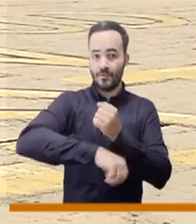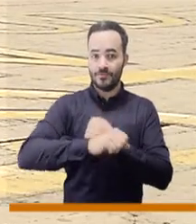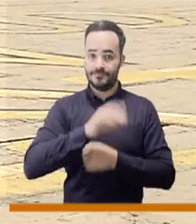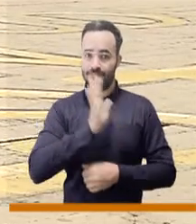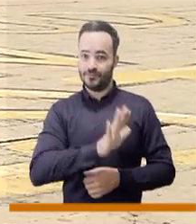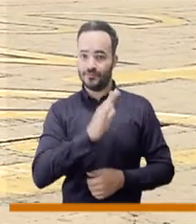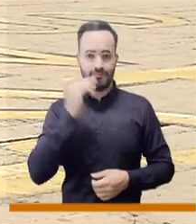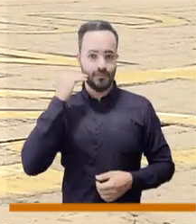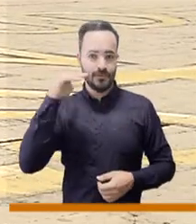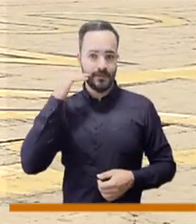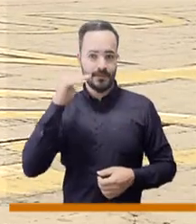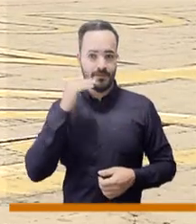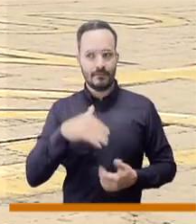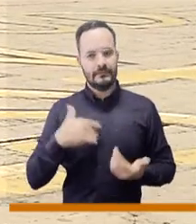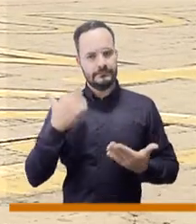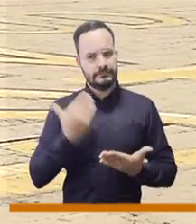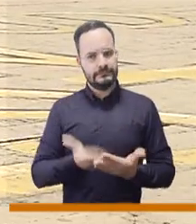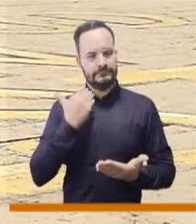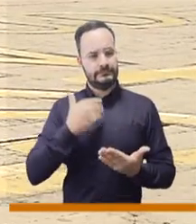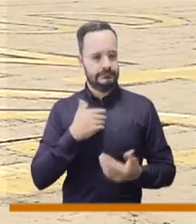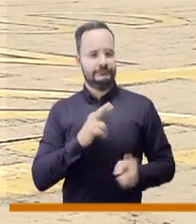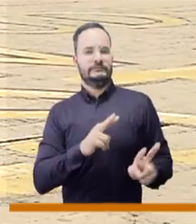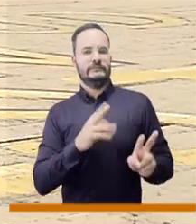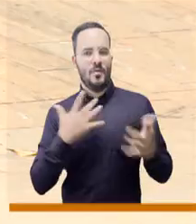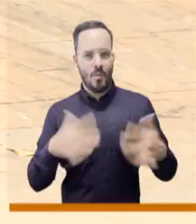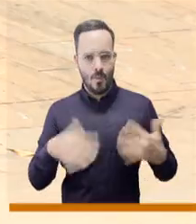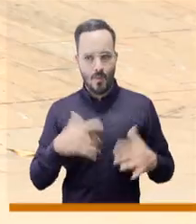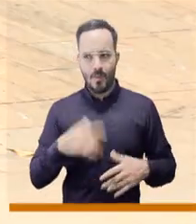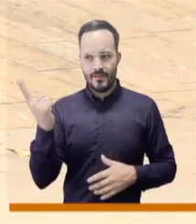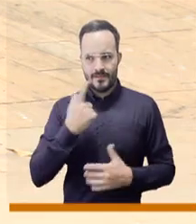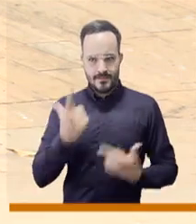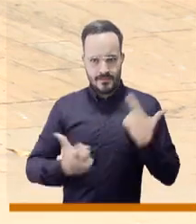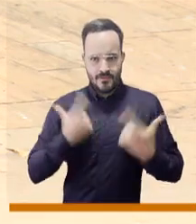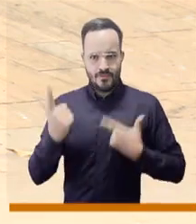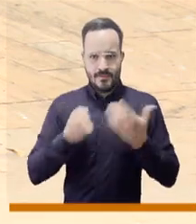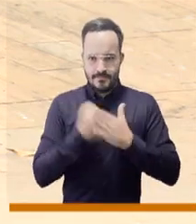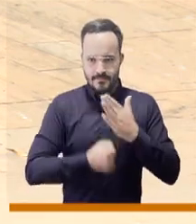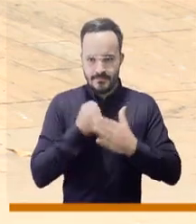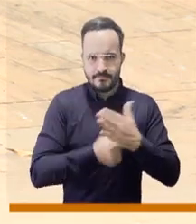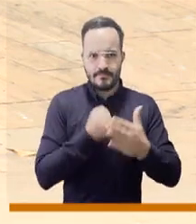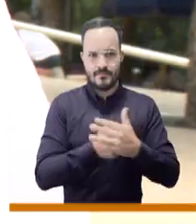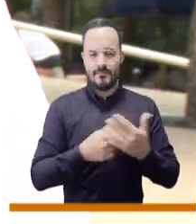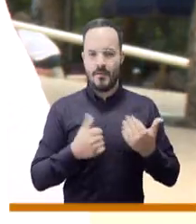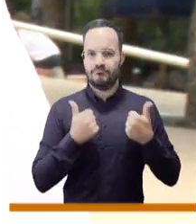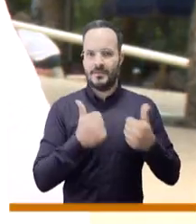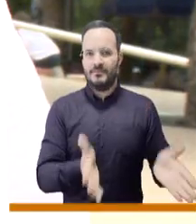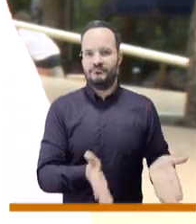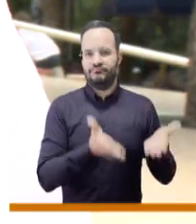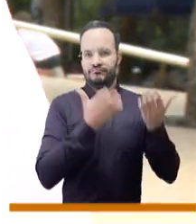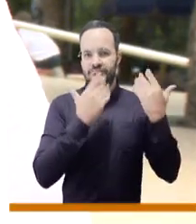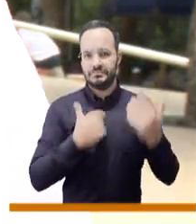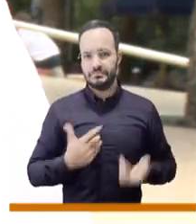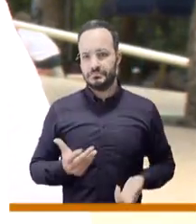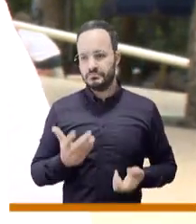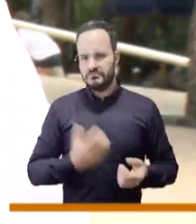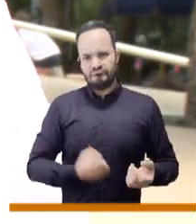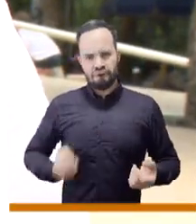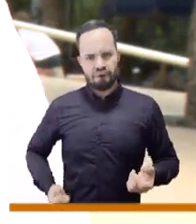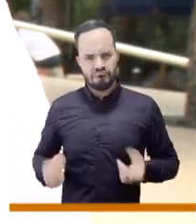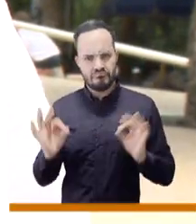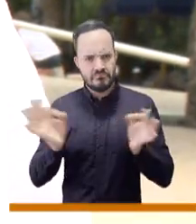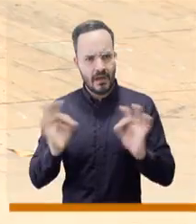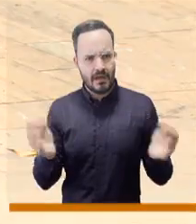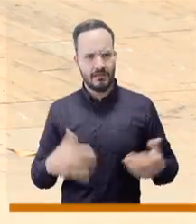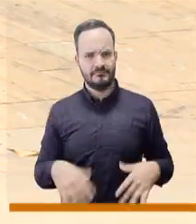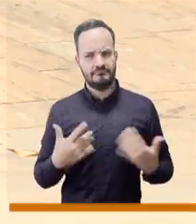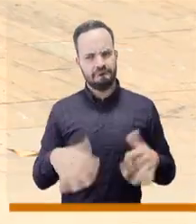fútbol, la de mujeres, es muestra de lo que pueden hacer deportistas con respaldo, sin machismo, además con